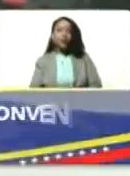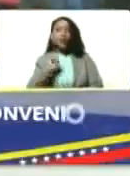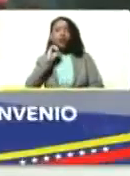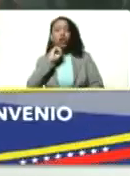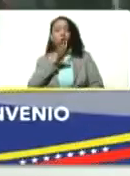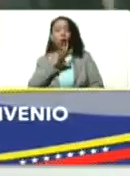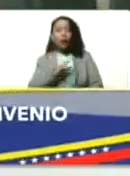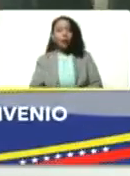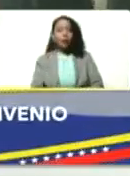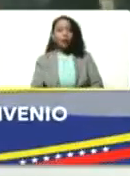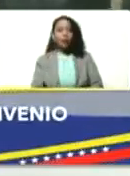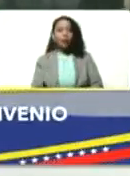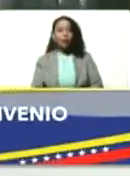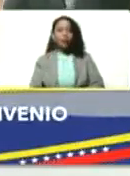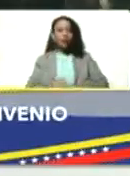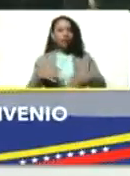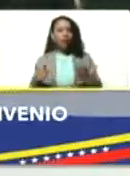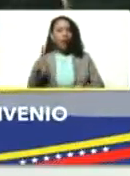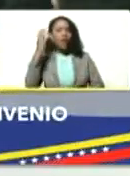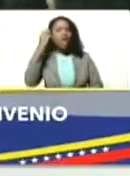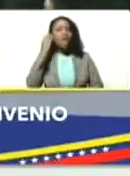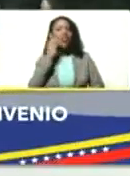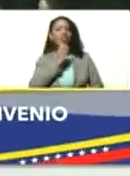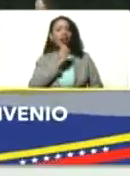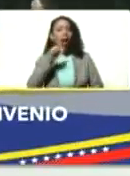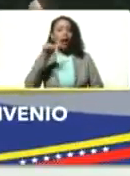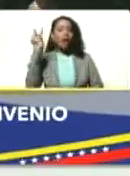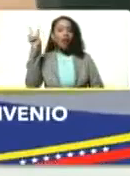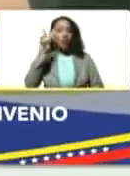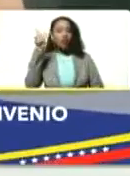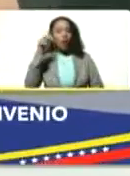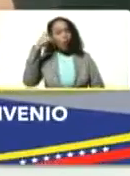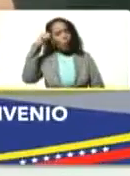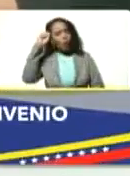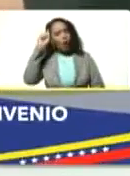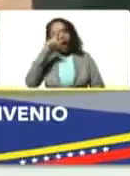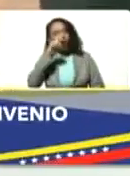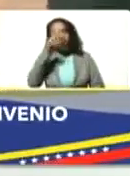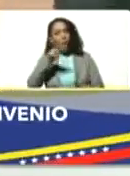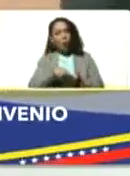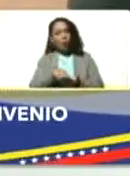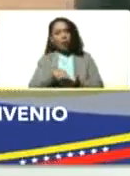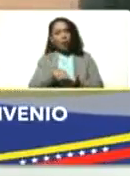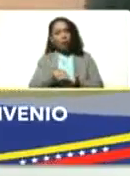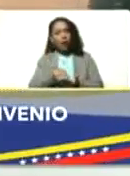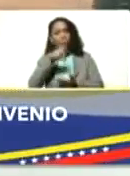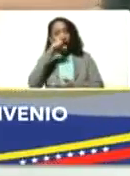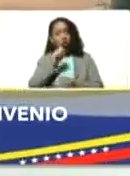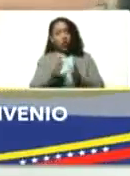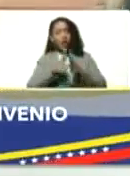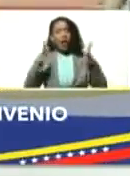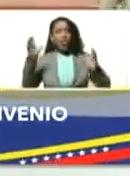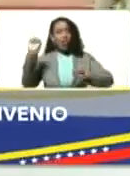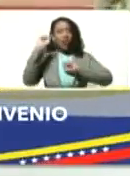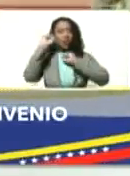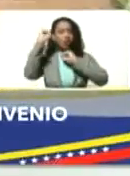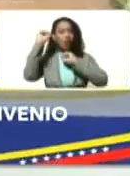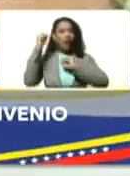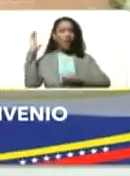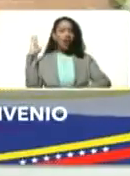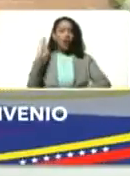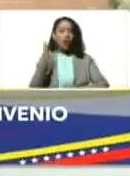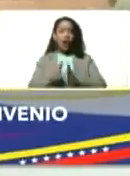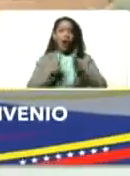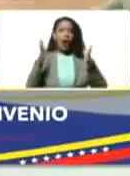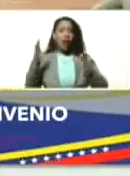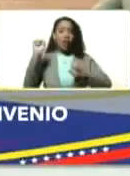histórica de Fidel a Venezuela. Recuerdo año 2000. Año de grandes victorias, veníamos de una gran